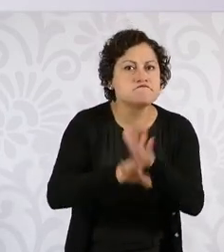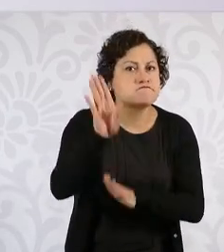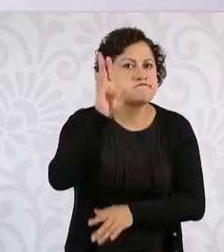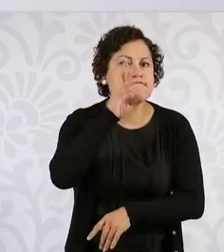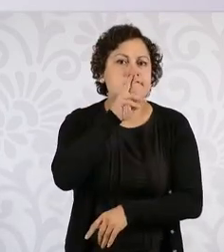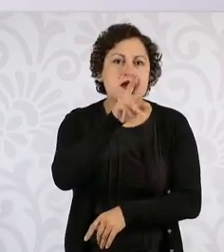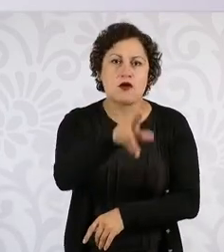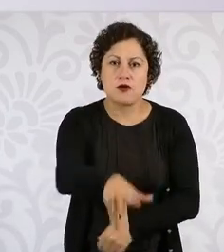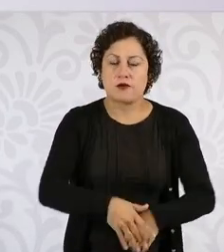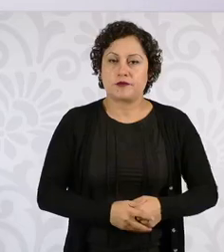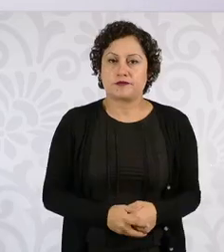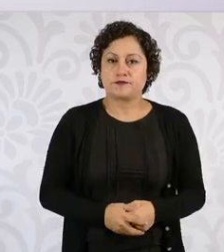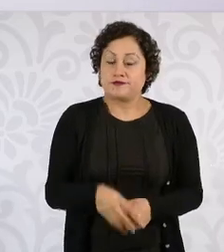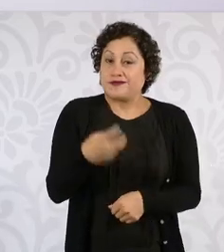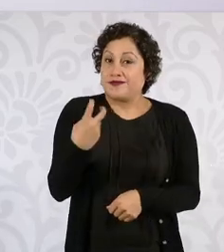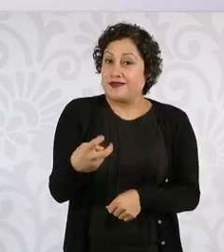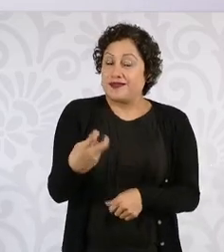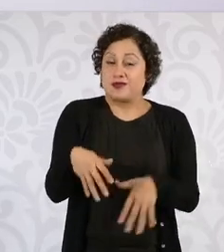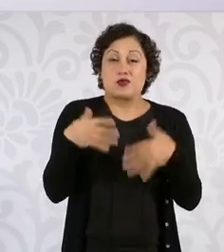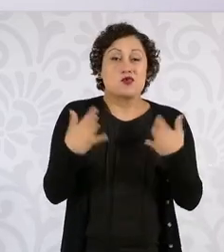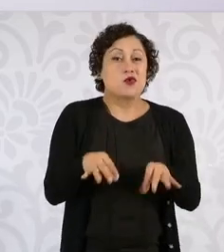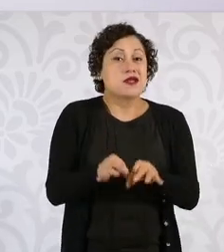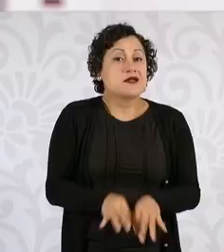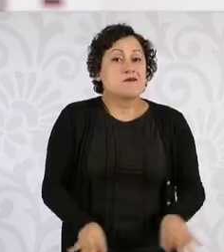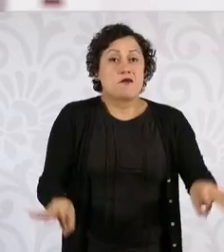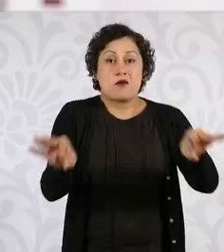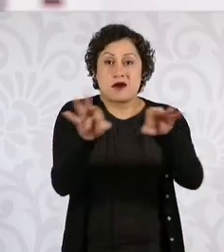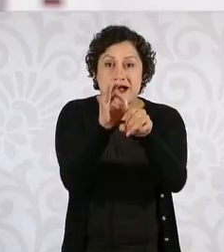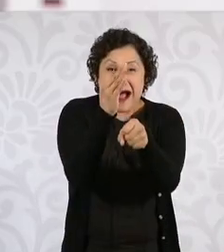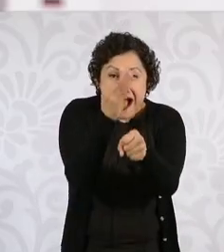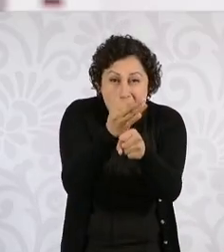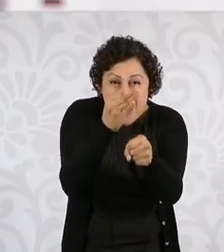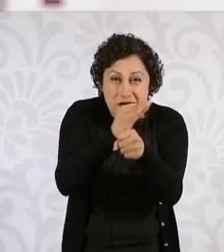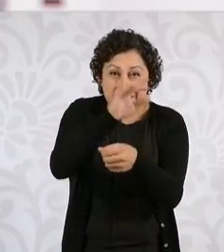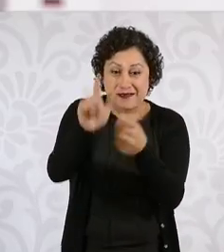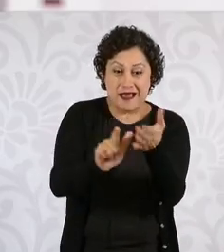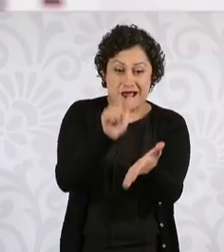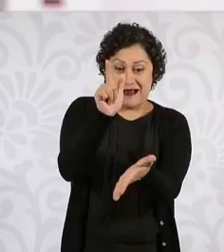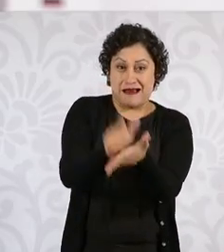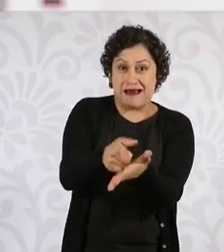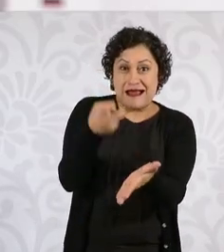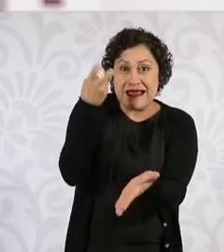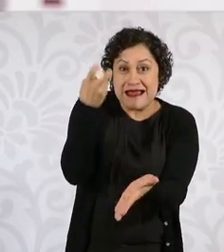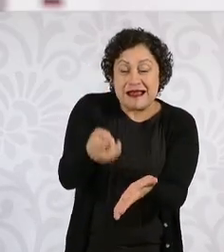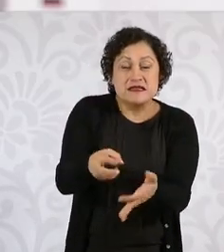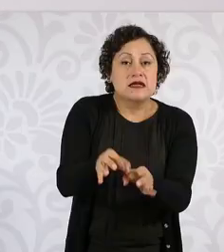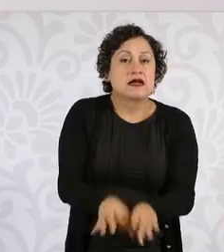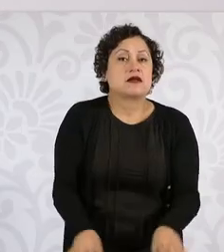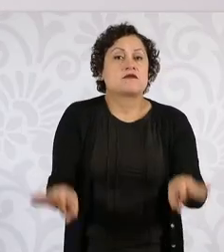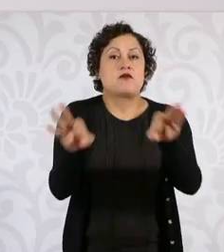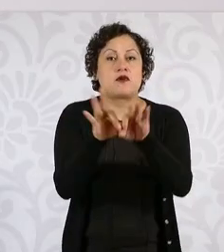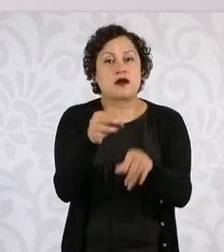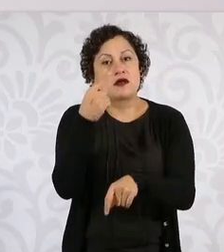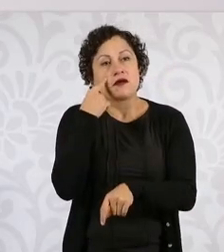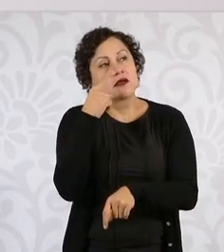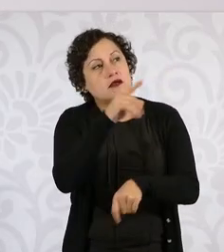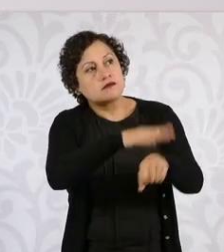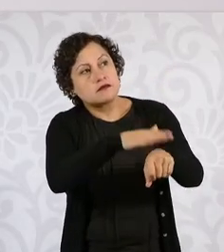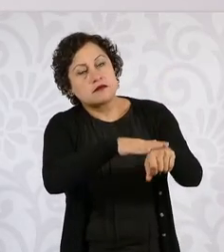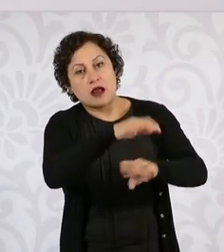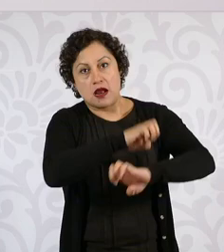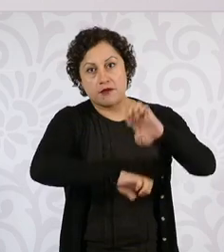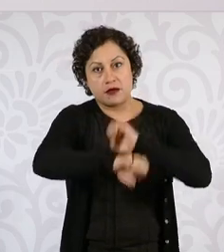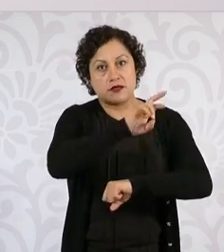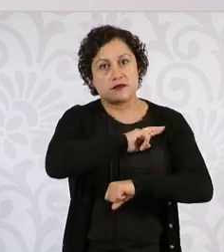algo importantísimo. Para los privados van a poder generar el